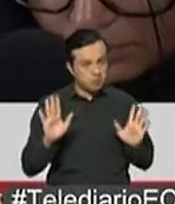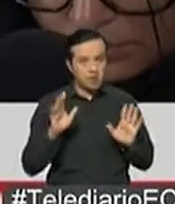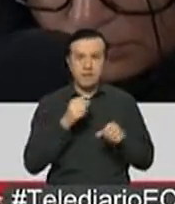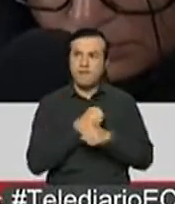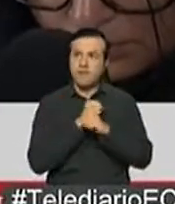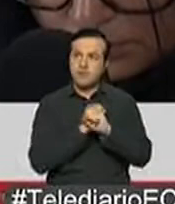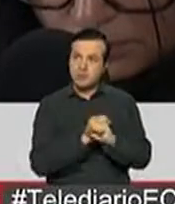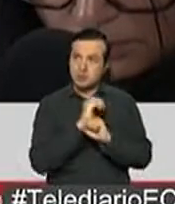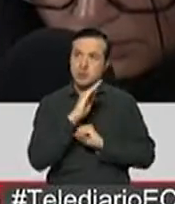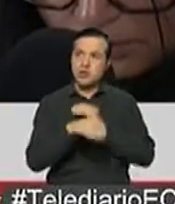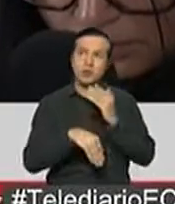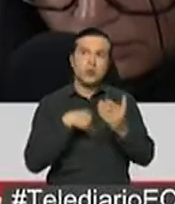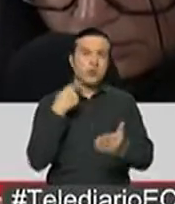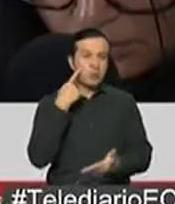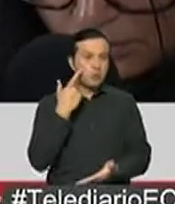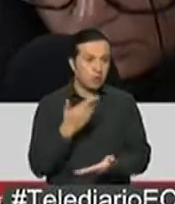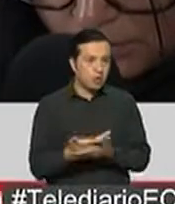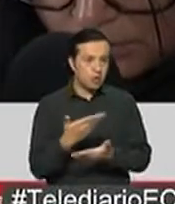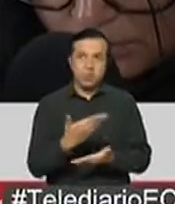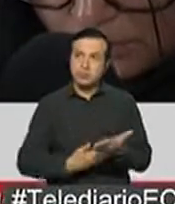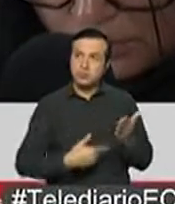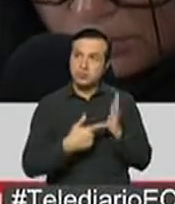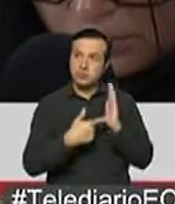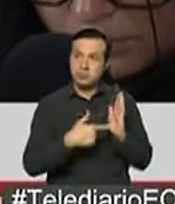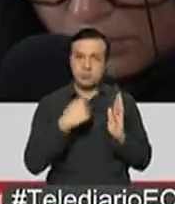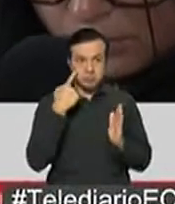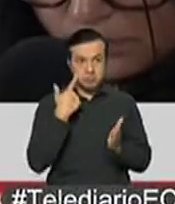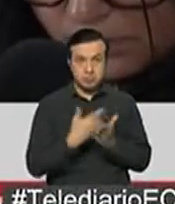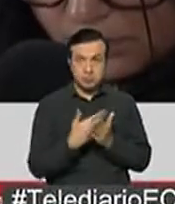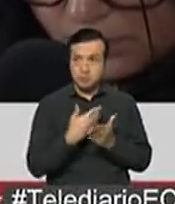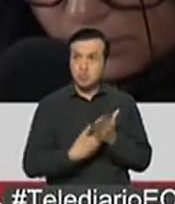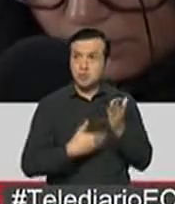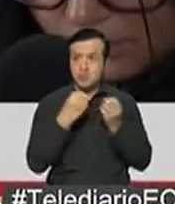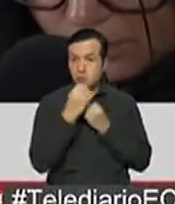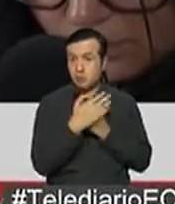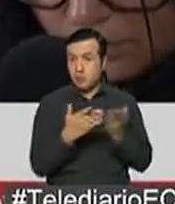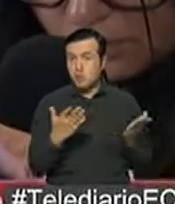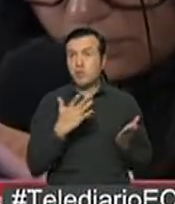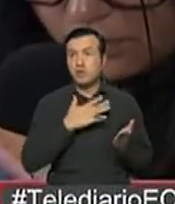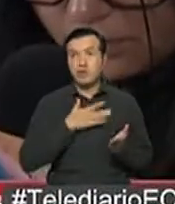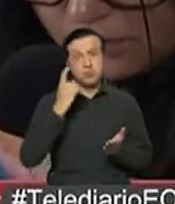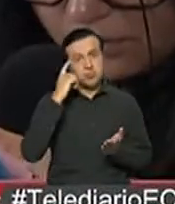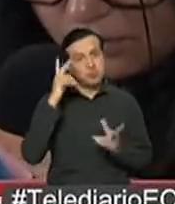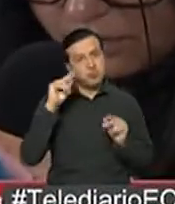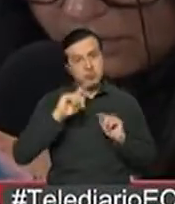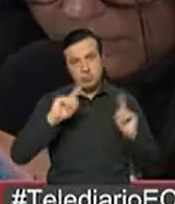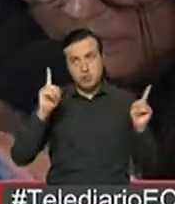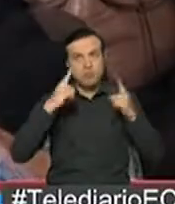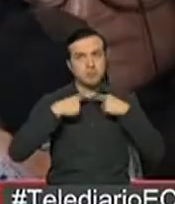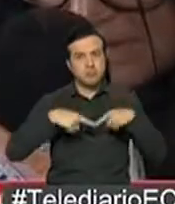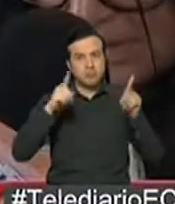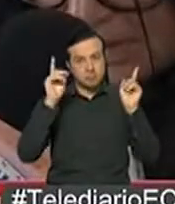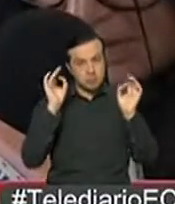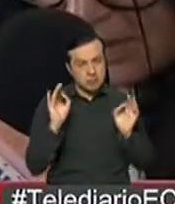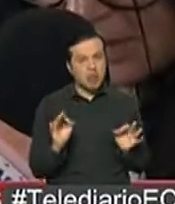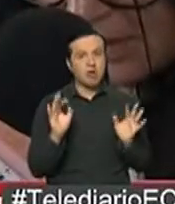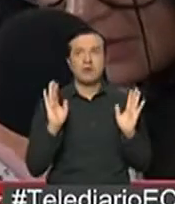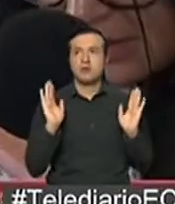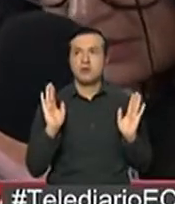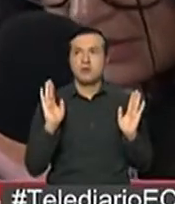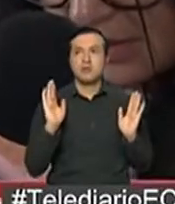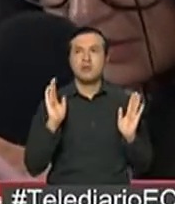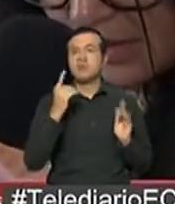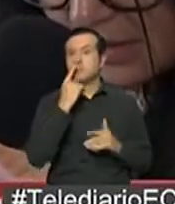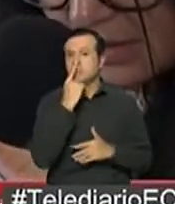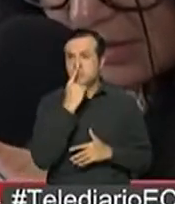defensor va a poder mostrar los documentos que verifican lo que dice el informe yo considero que no y es lo que he dicho públicamente a nosotros eso es lo que